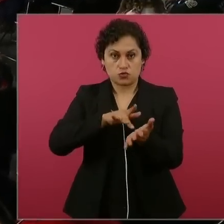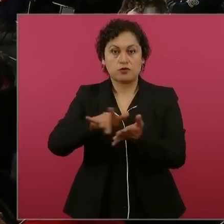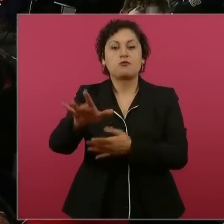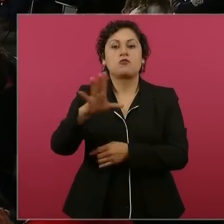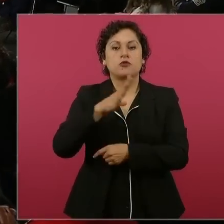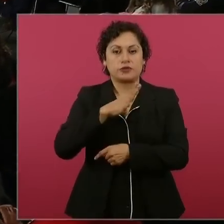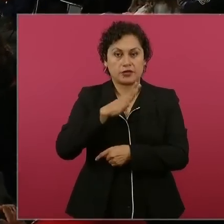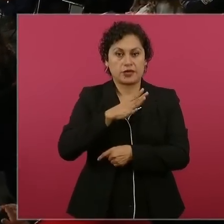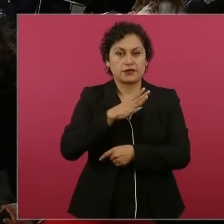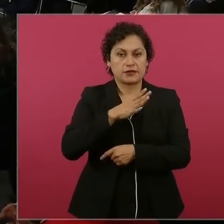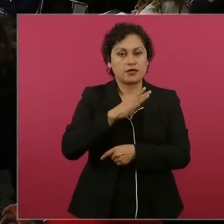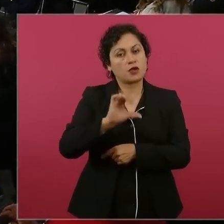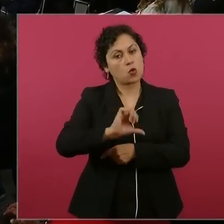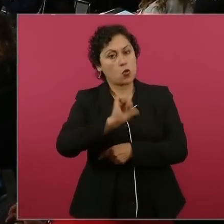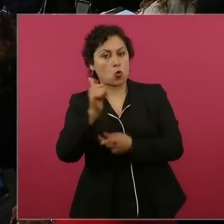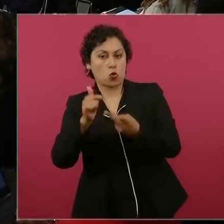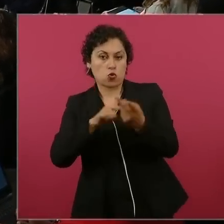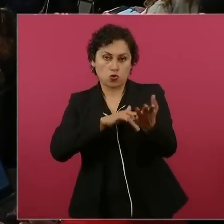sino dos.